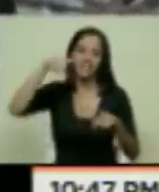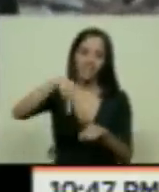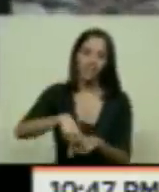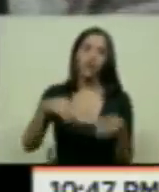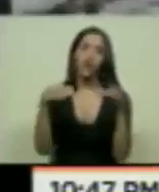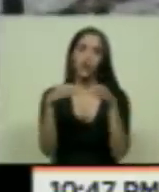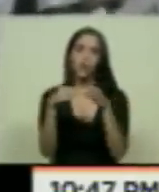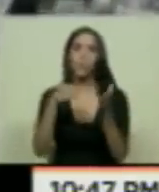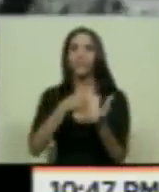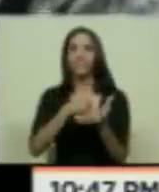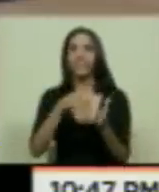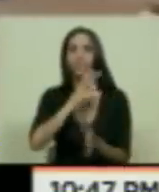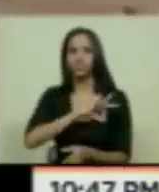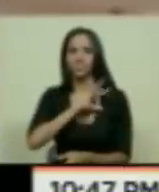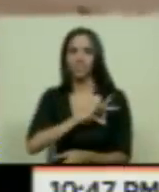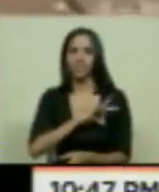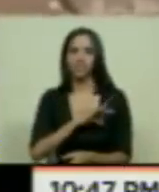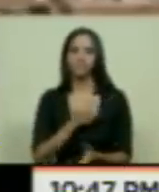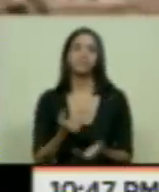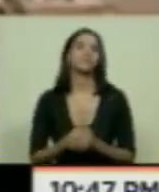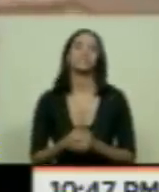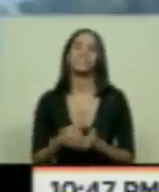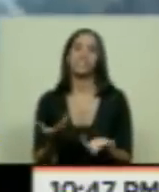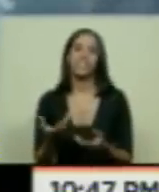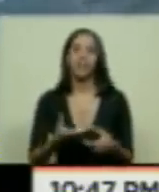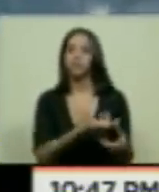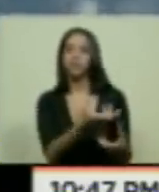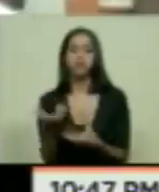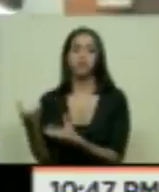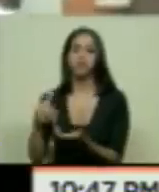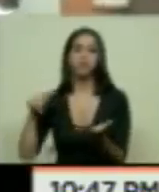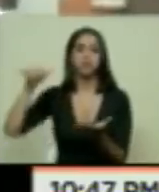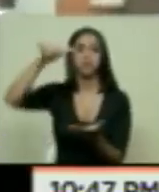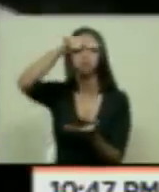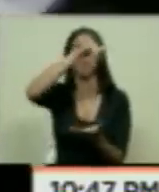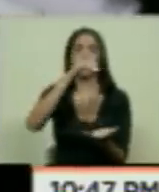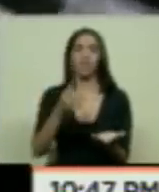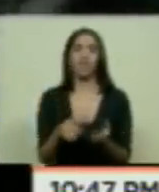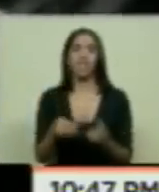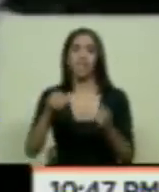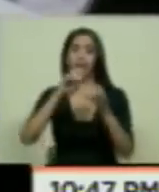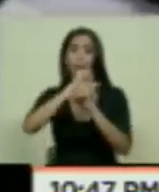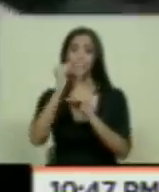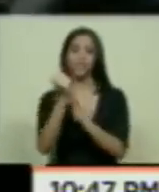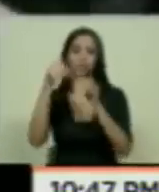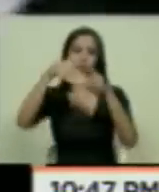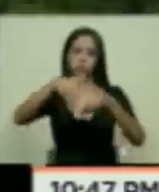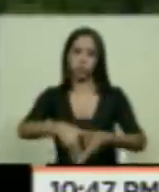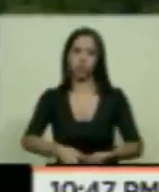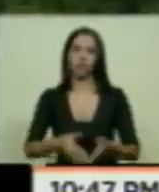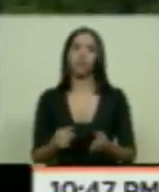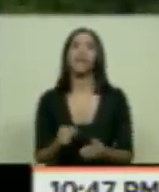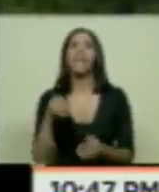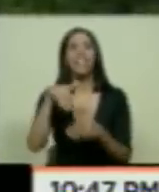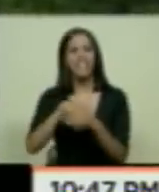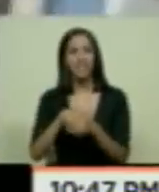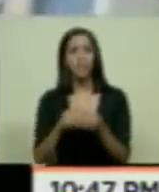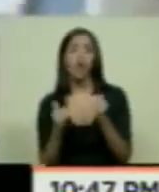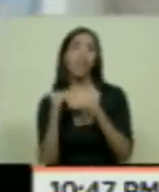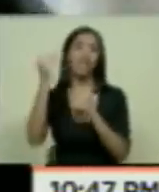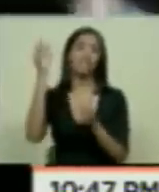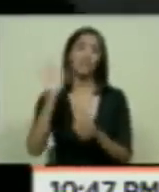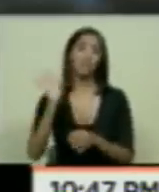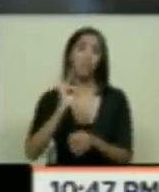la sociedad. Elegimos el fracking, la fumigación aérea, la ruina para nuestra naturaleza. Elegimos el alza en impuestos, la coerción